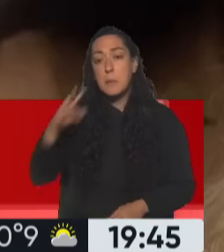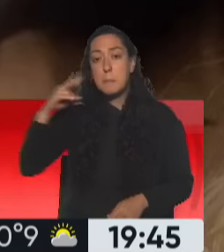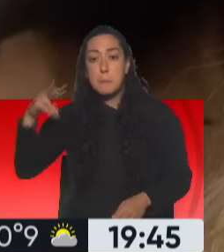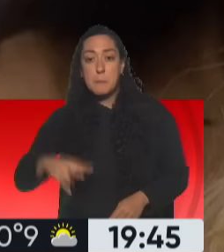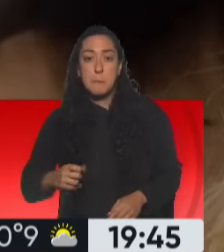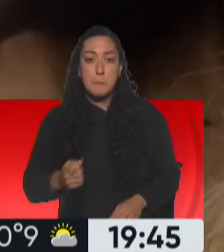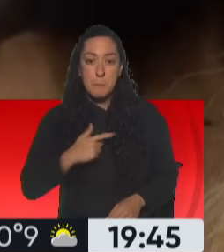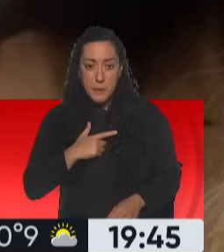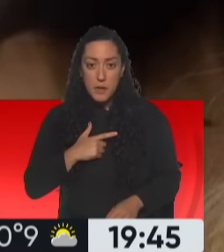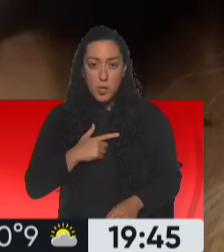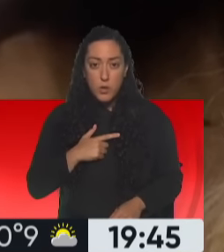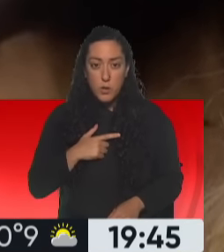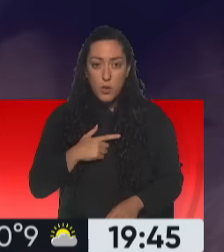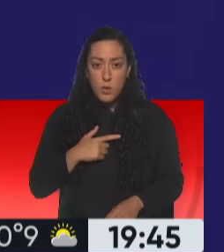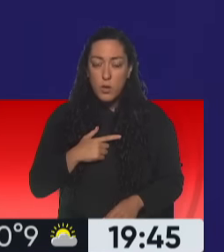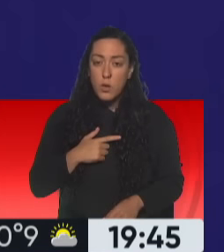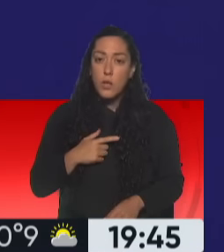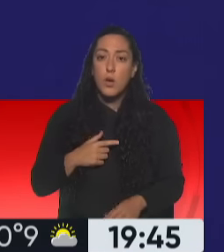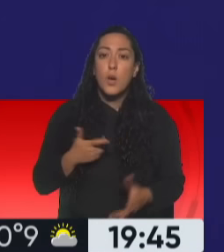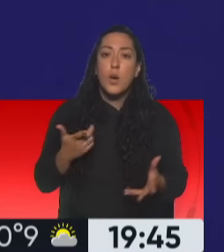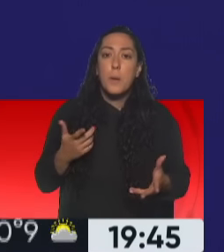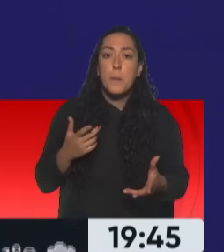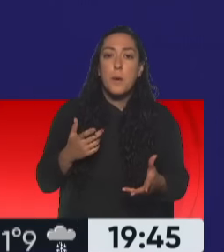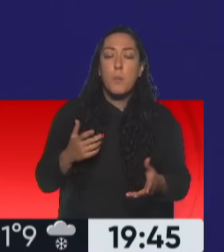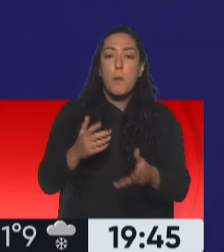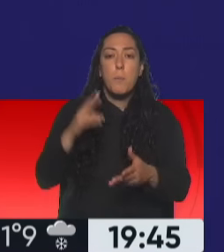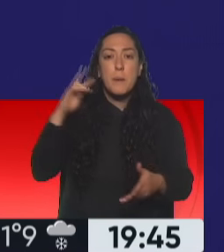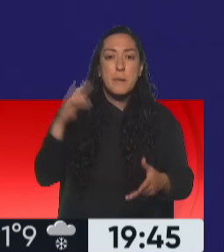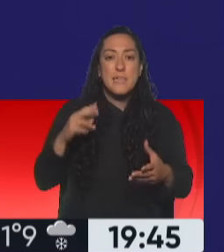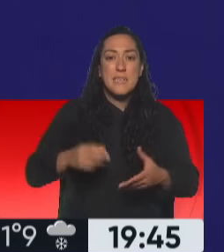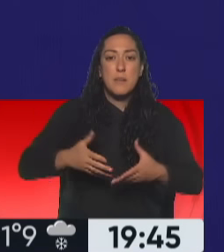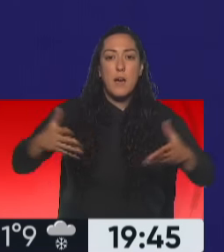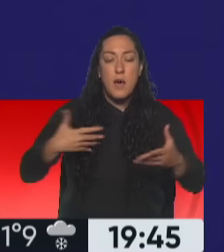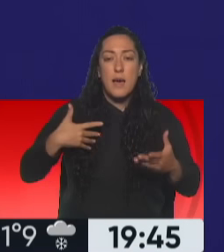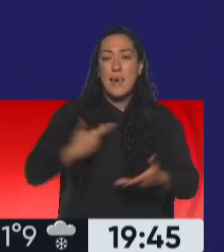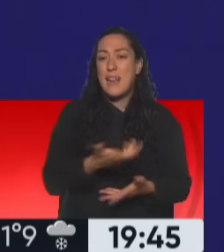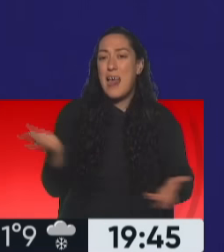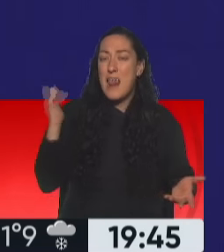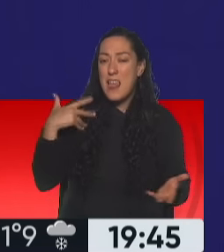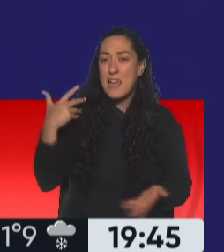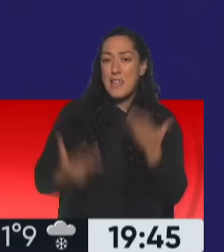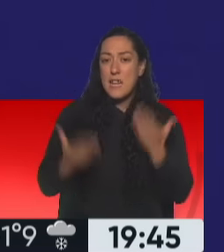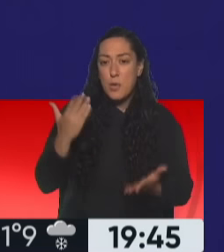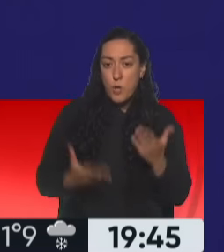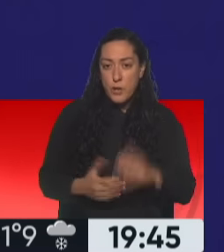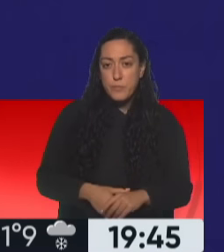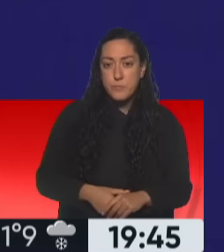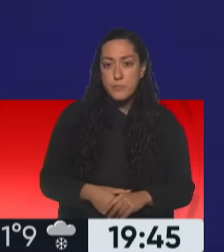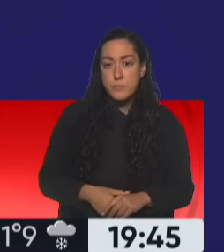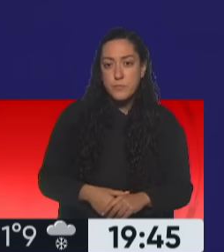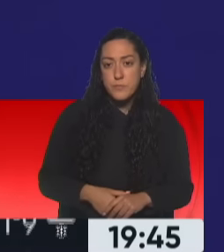vista, hay que mirarlo con una perspectiva macro, ¿no? Digamos, lo que sería equilibrio general. Hay también,